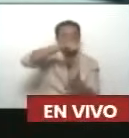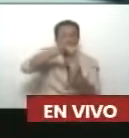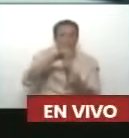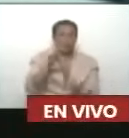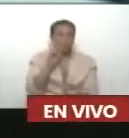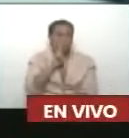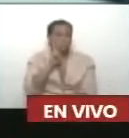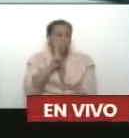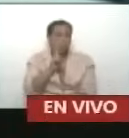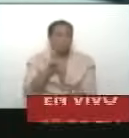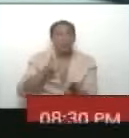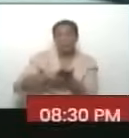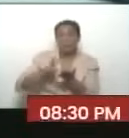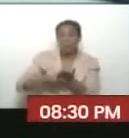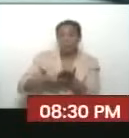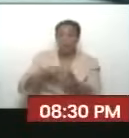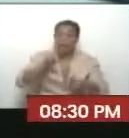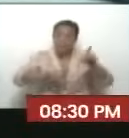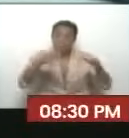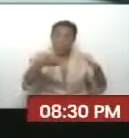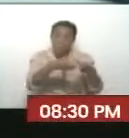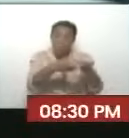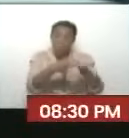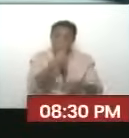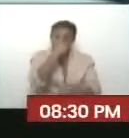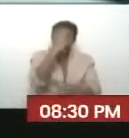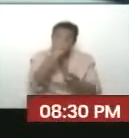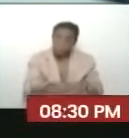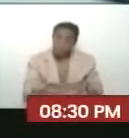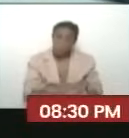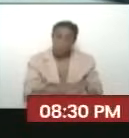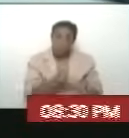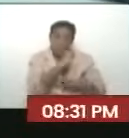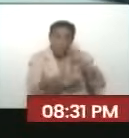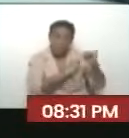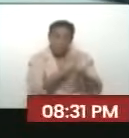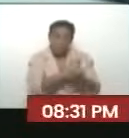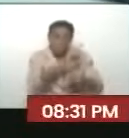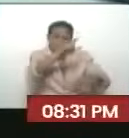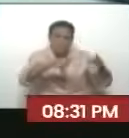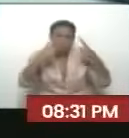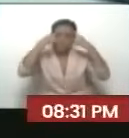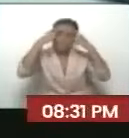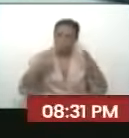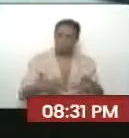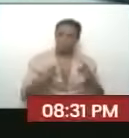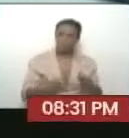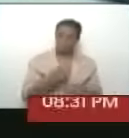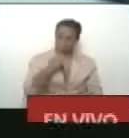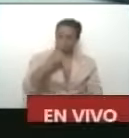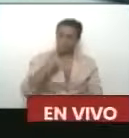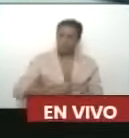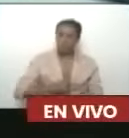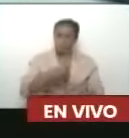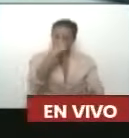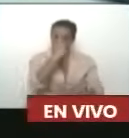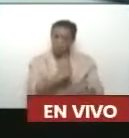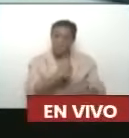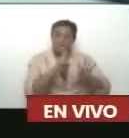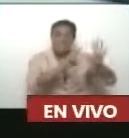mintiendo. Pero hay gente muy seria, inclusive consultores internacionales, y le dan casi